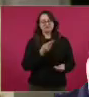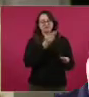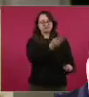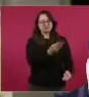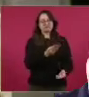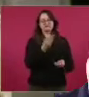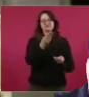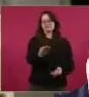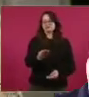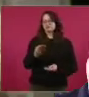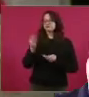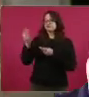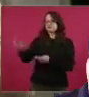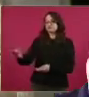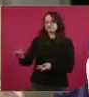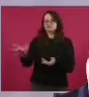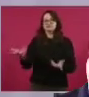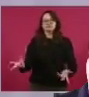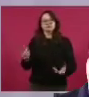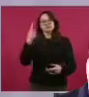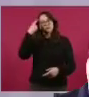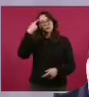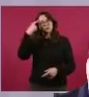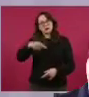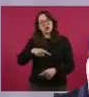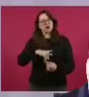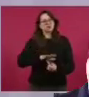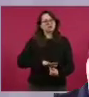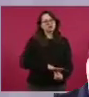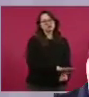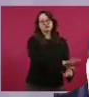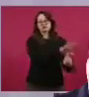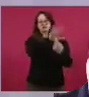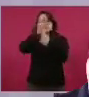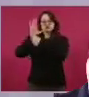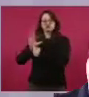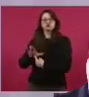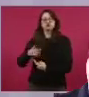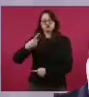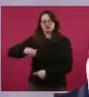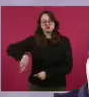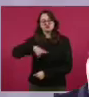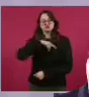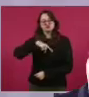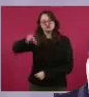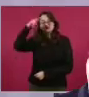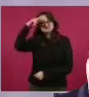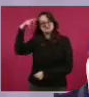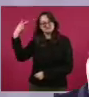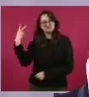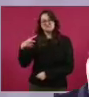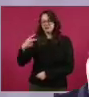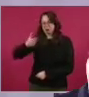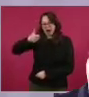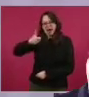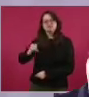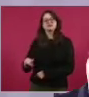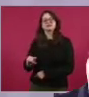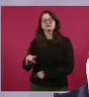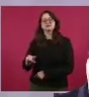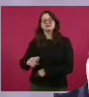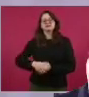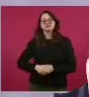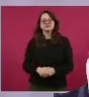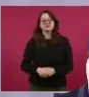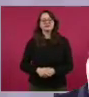permite traspasar las fronteras y poder decir somos México. Hace muchos